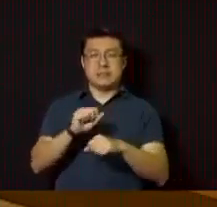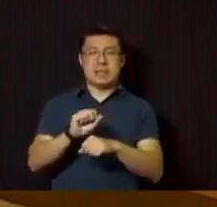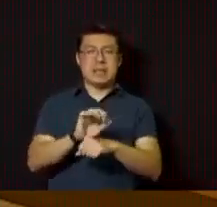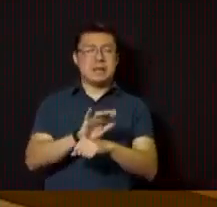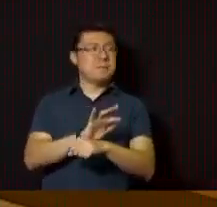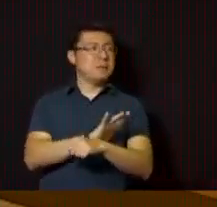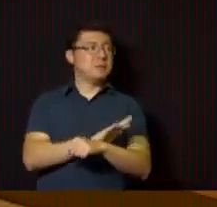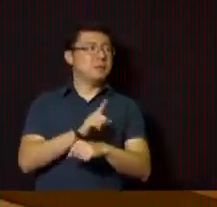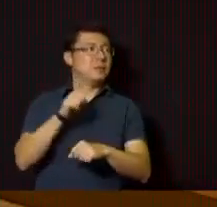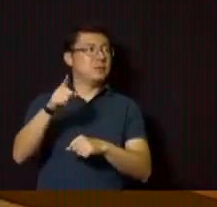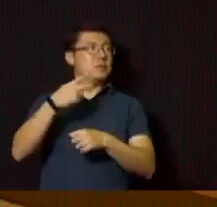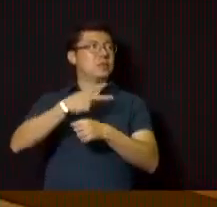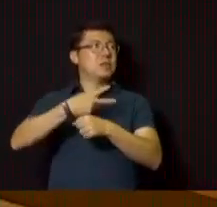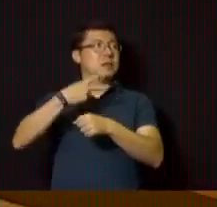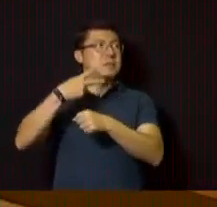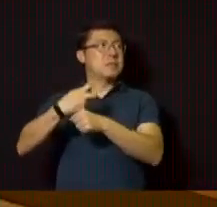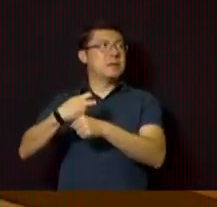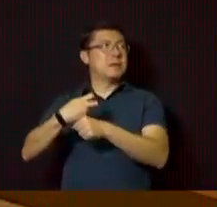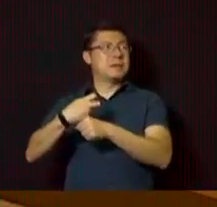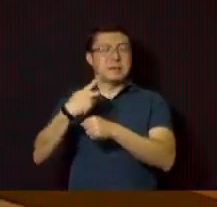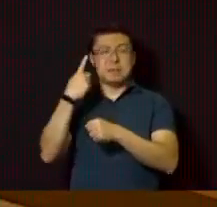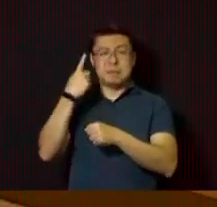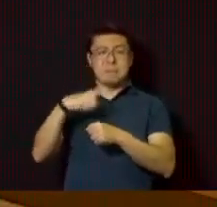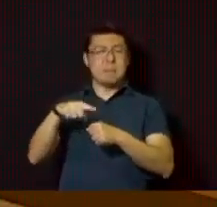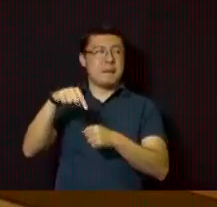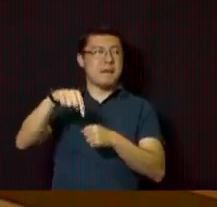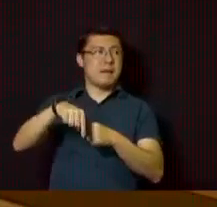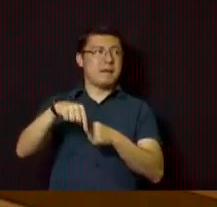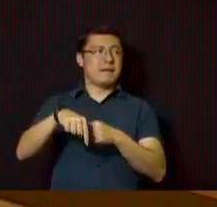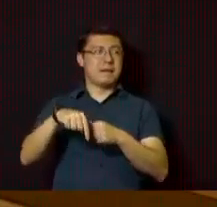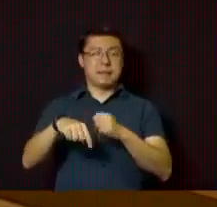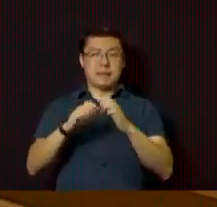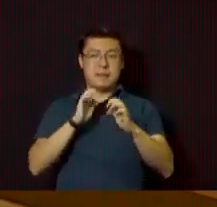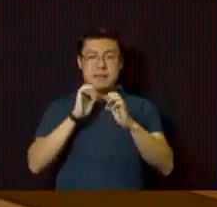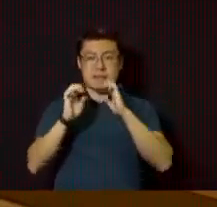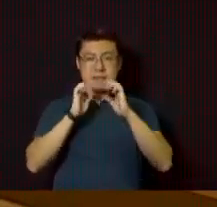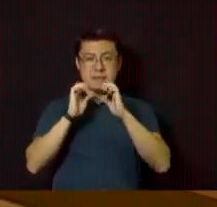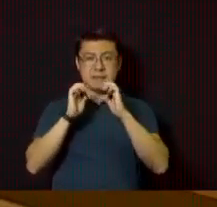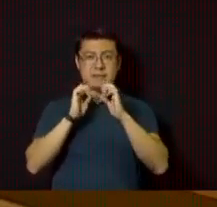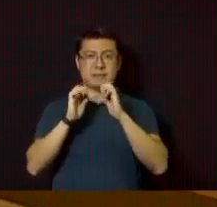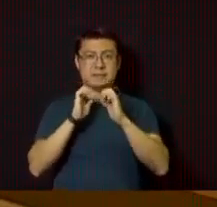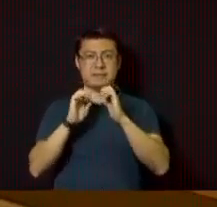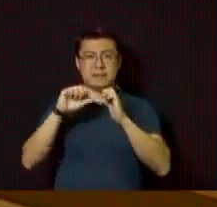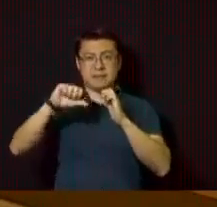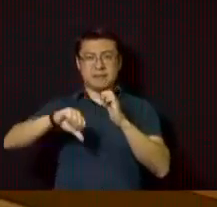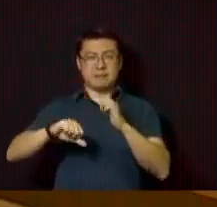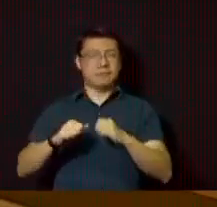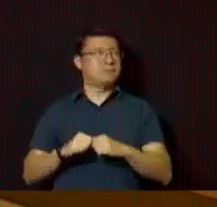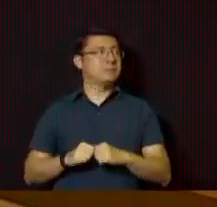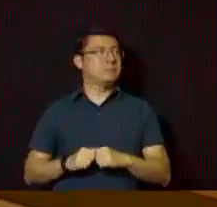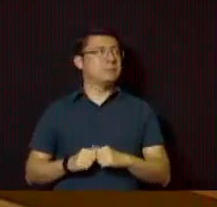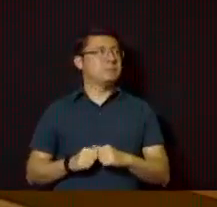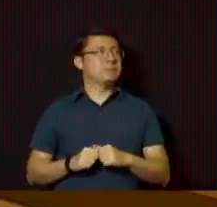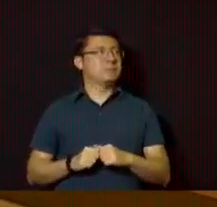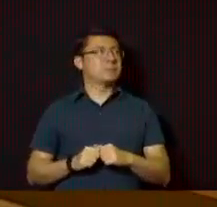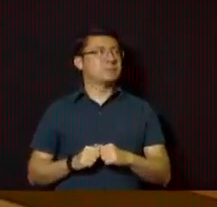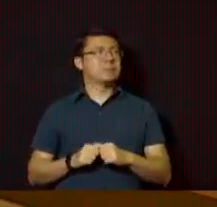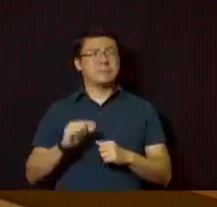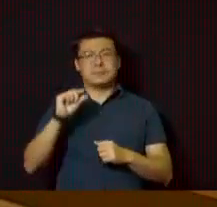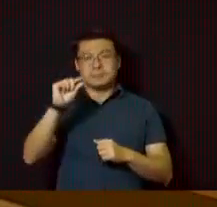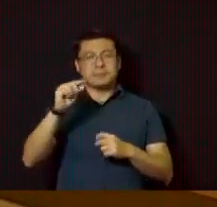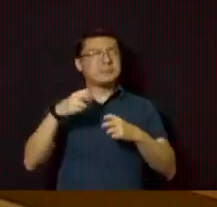por la invitación, por estar aquí en este día y bueno. Pues aquí un poco